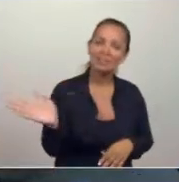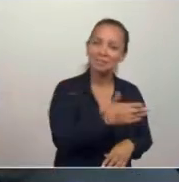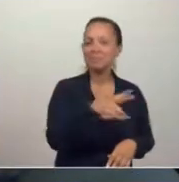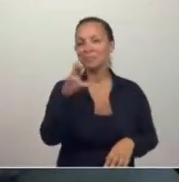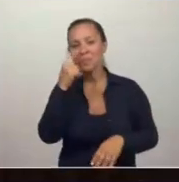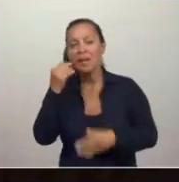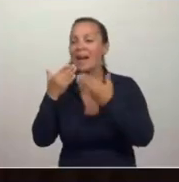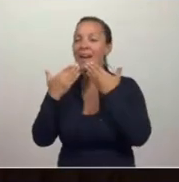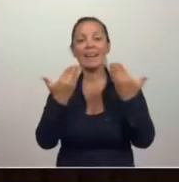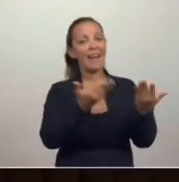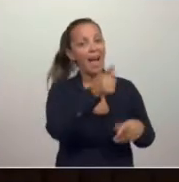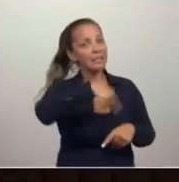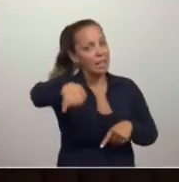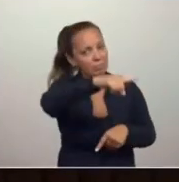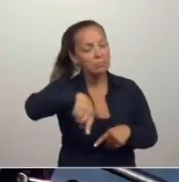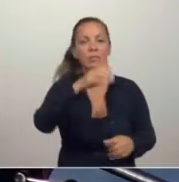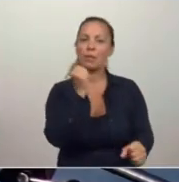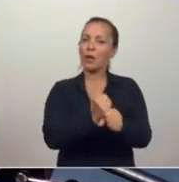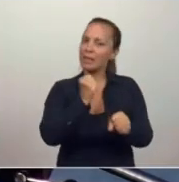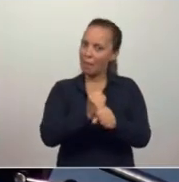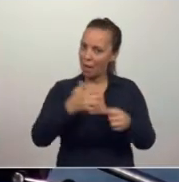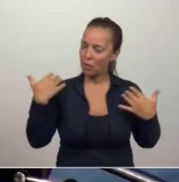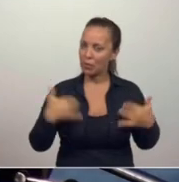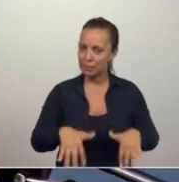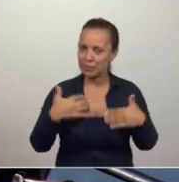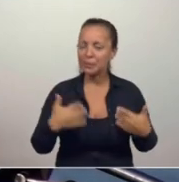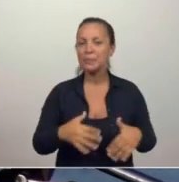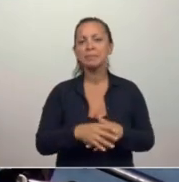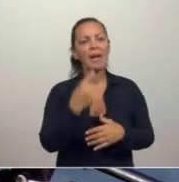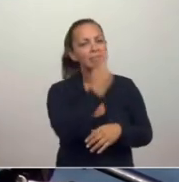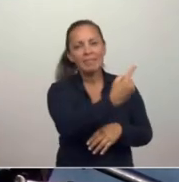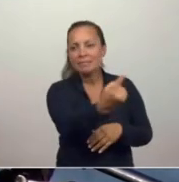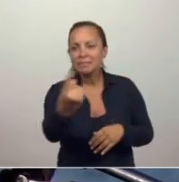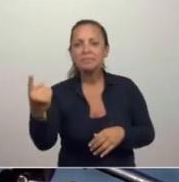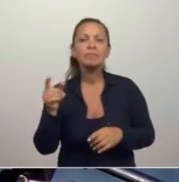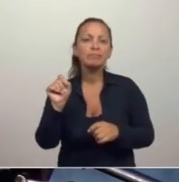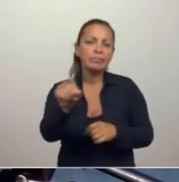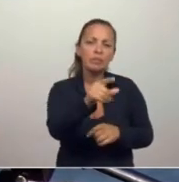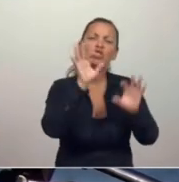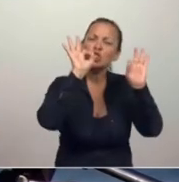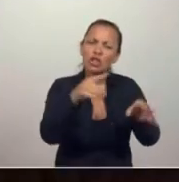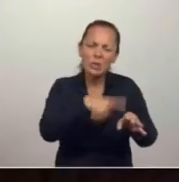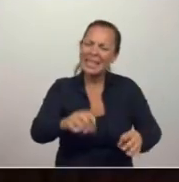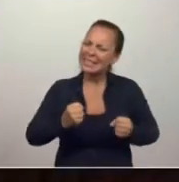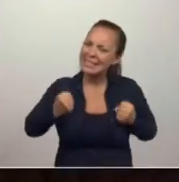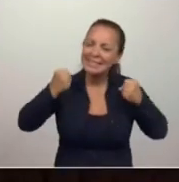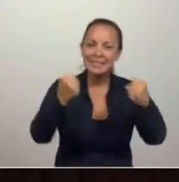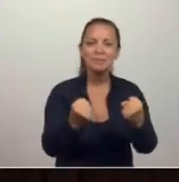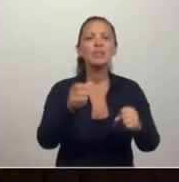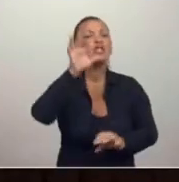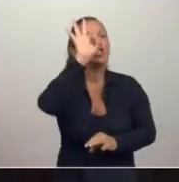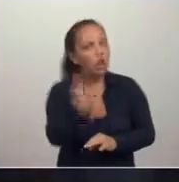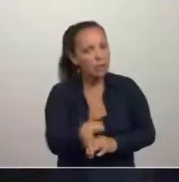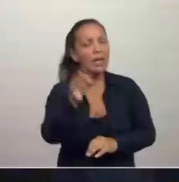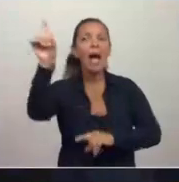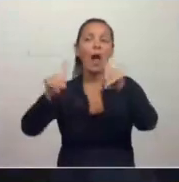y a todas Gracias por el trabajo a muchos de los que nos acompañan a cada uno de ustedes el que se deslomaron y Sé también que